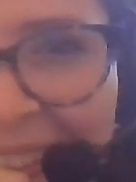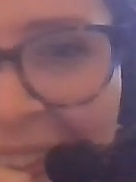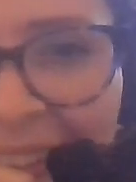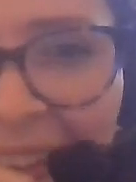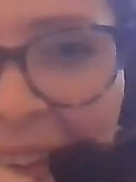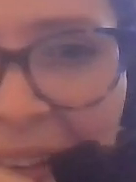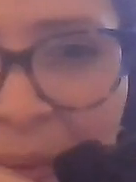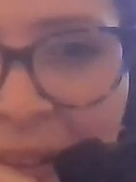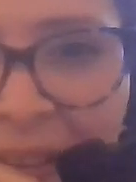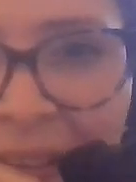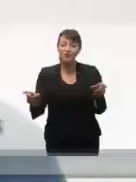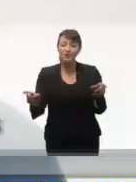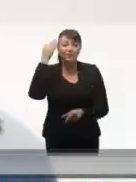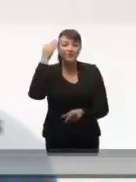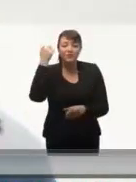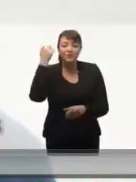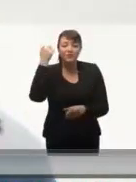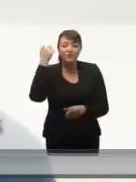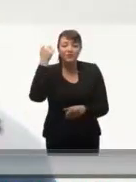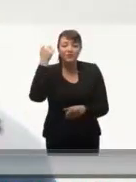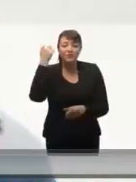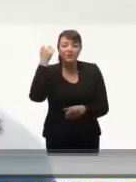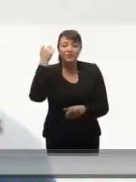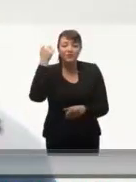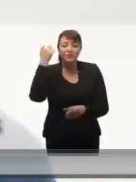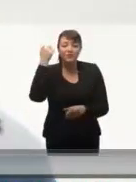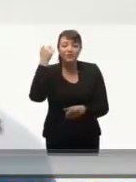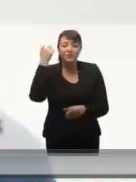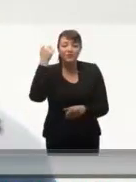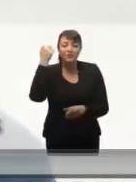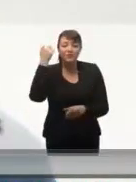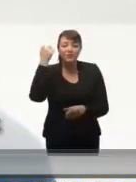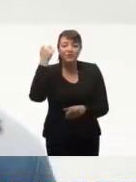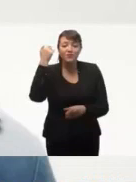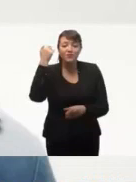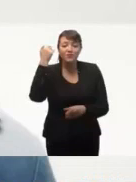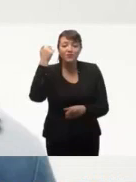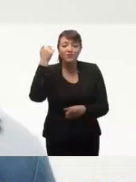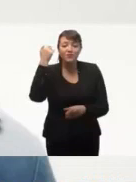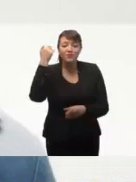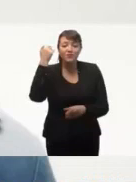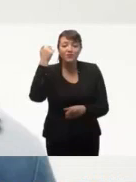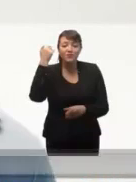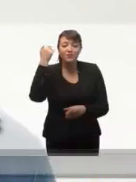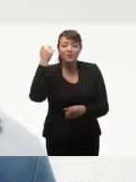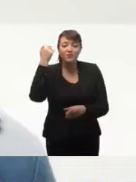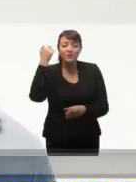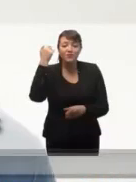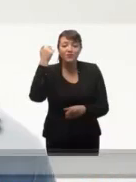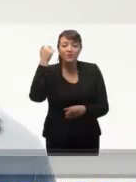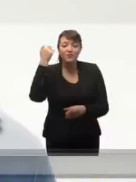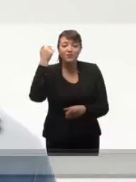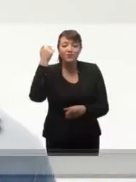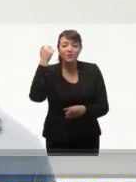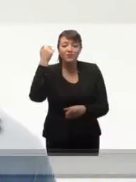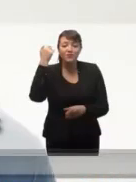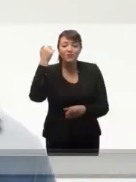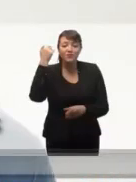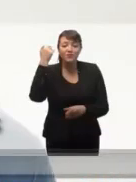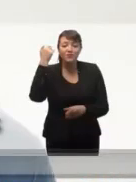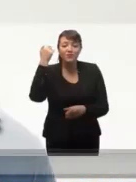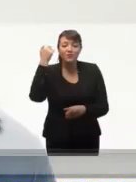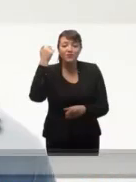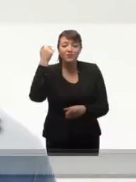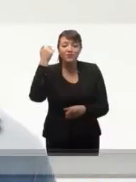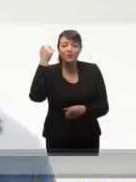pasa no sabemos mucho Ah bueno ahora ya lo estamos escuchando yo creo que las